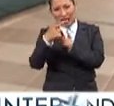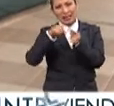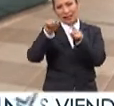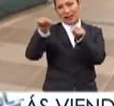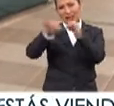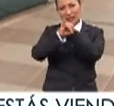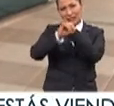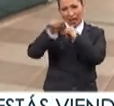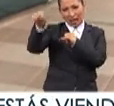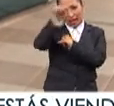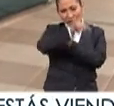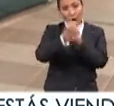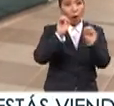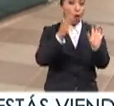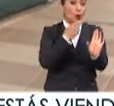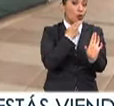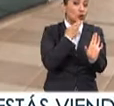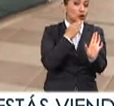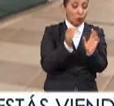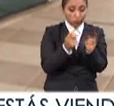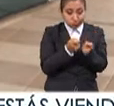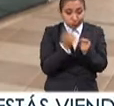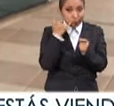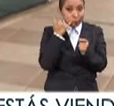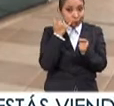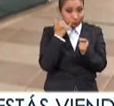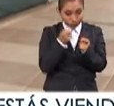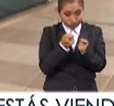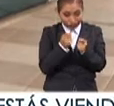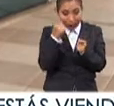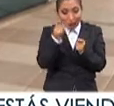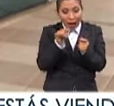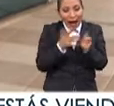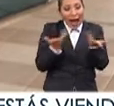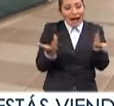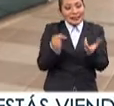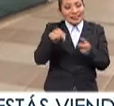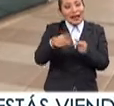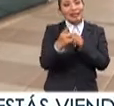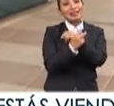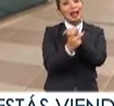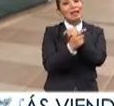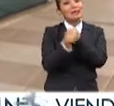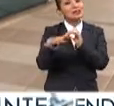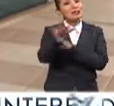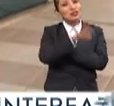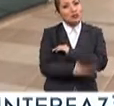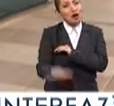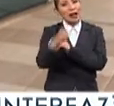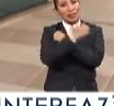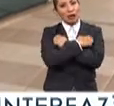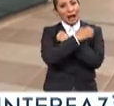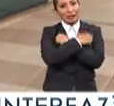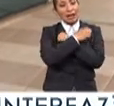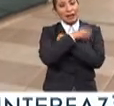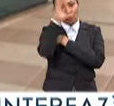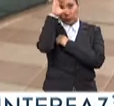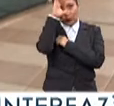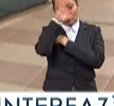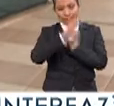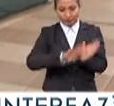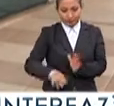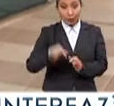o la utilización de dispositivos móviles en la creación de la televisión educativa y cultural